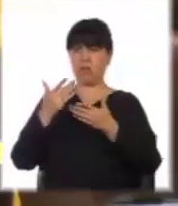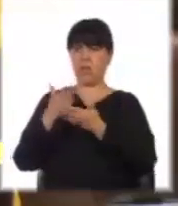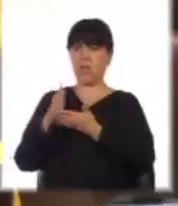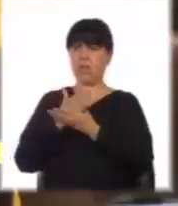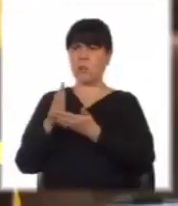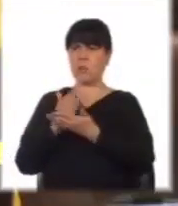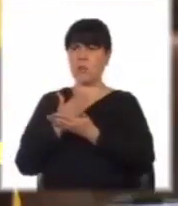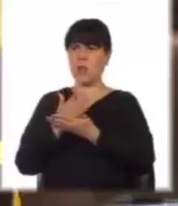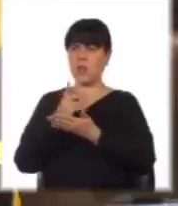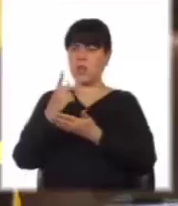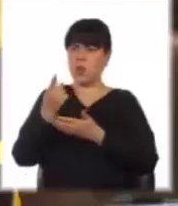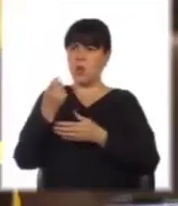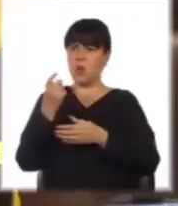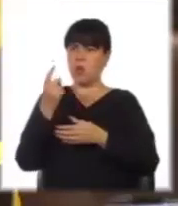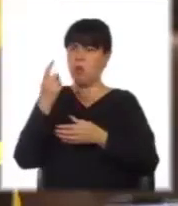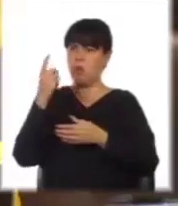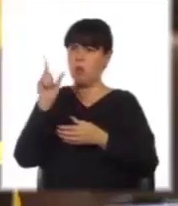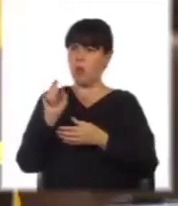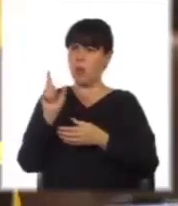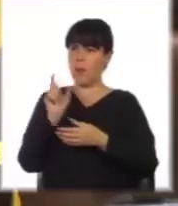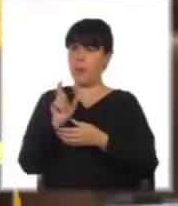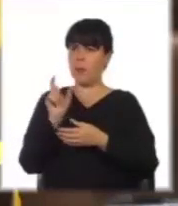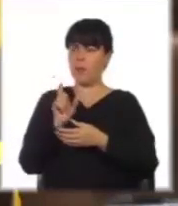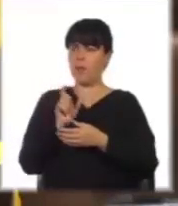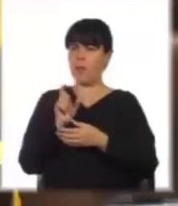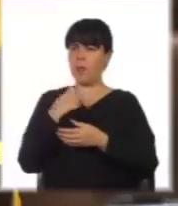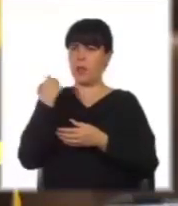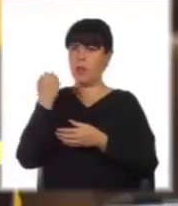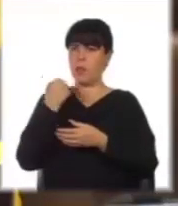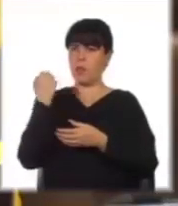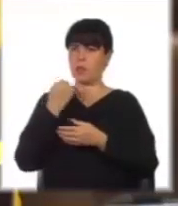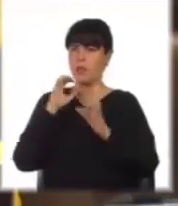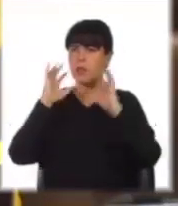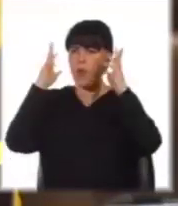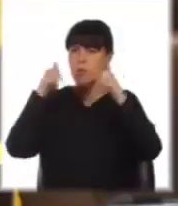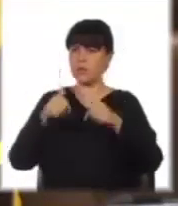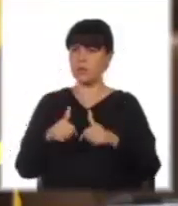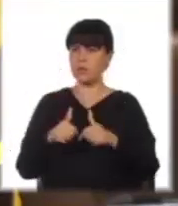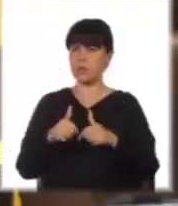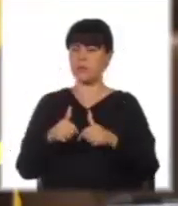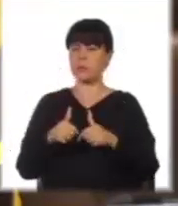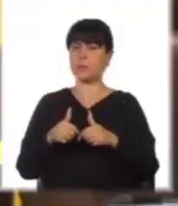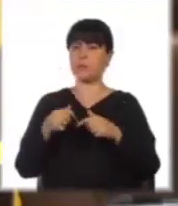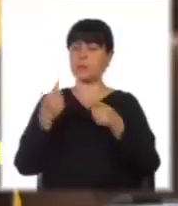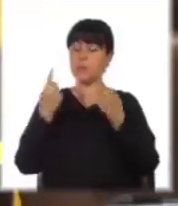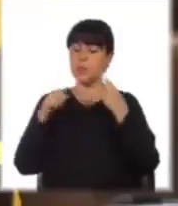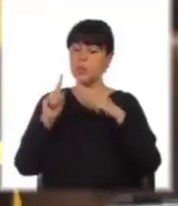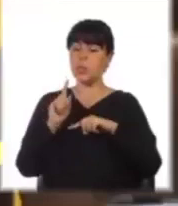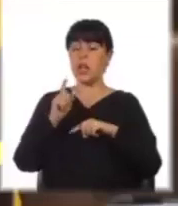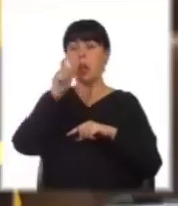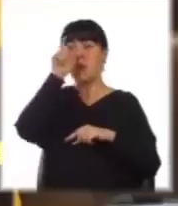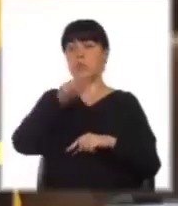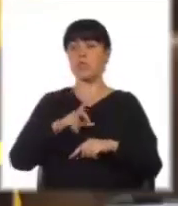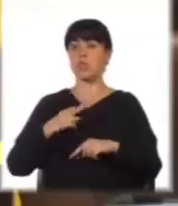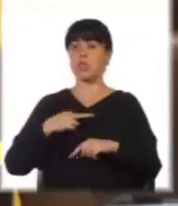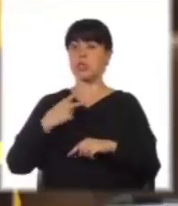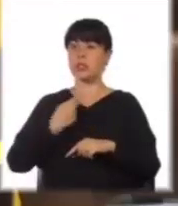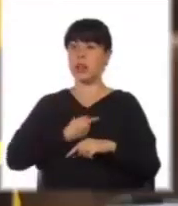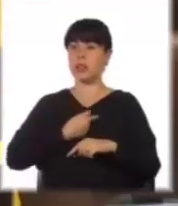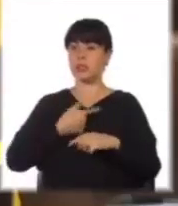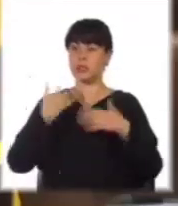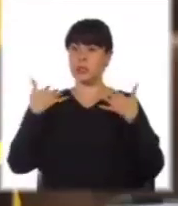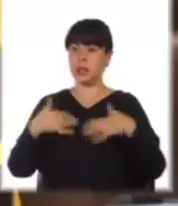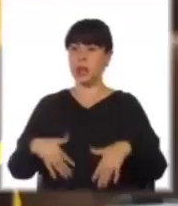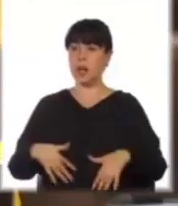lugar a dudas es un agente importante de violencia. Las personas trans son seres humanos de carne y hueso que